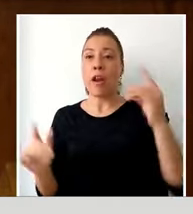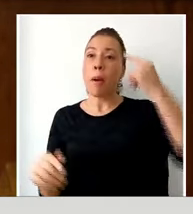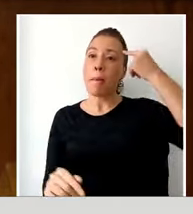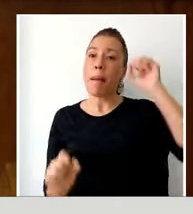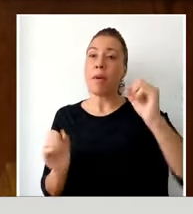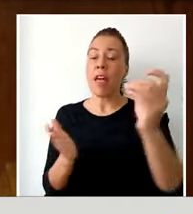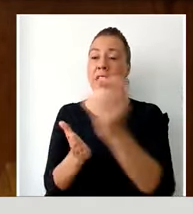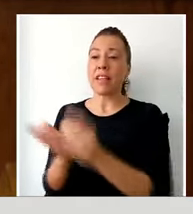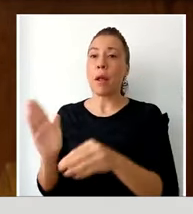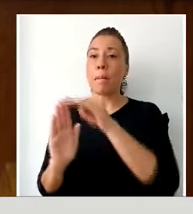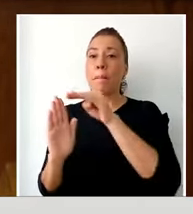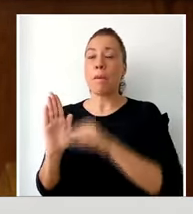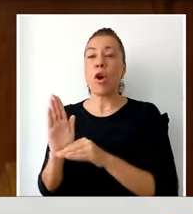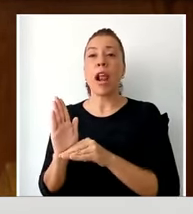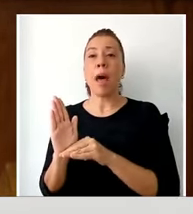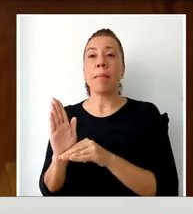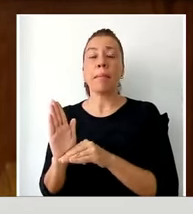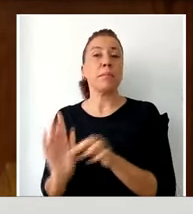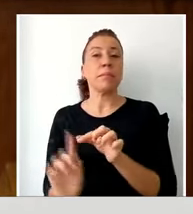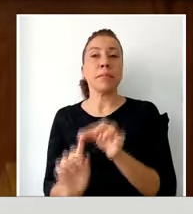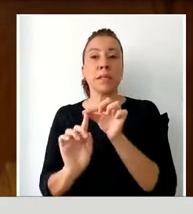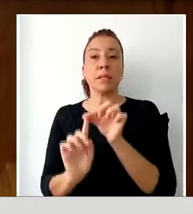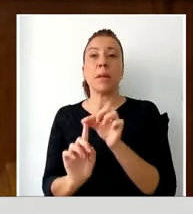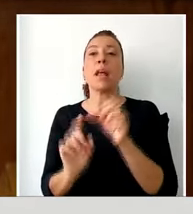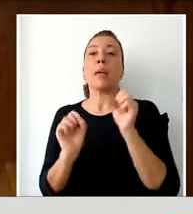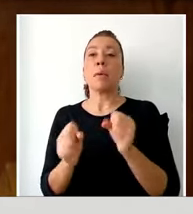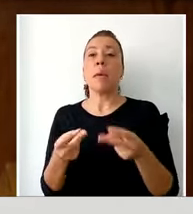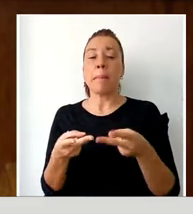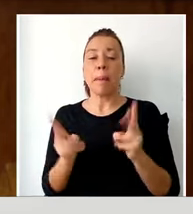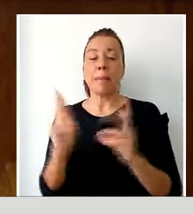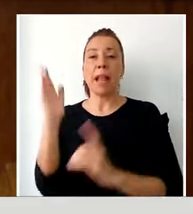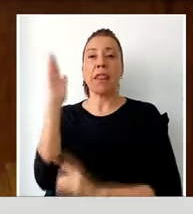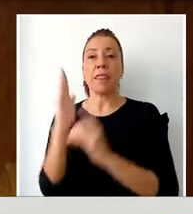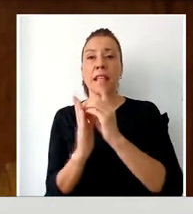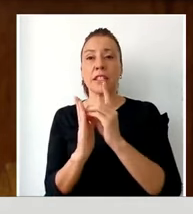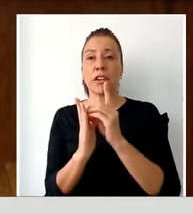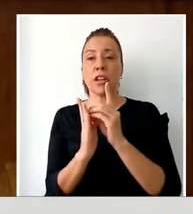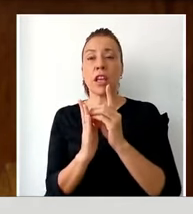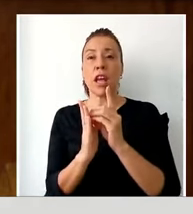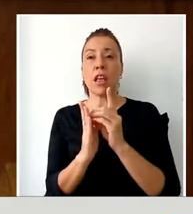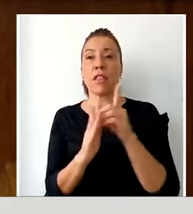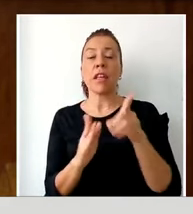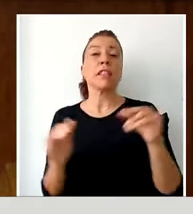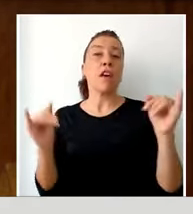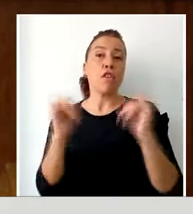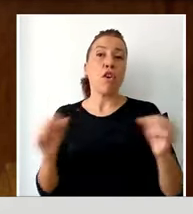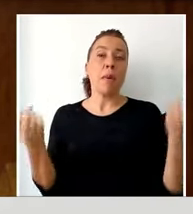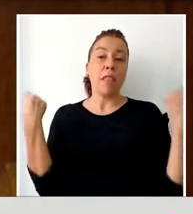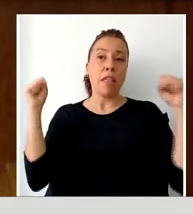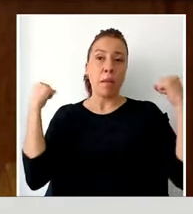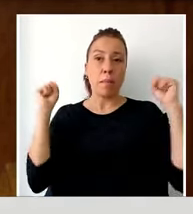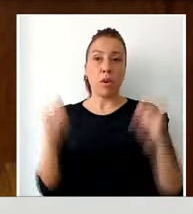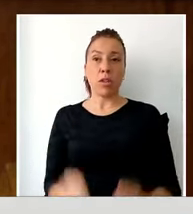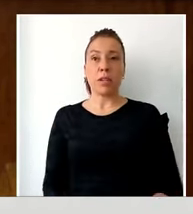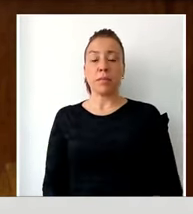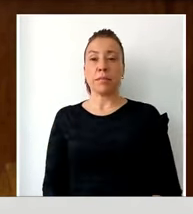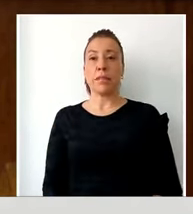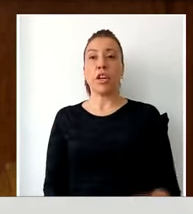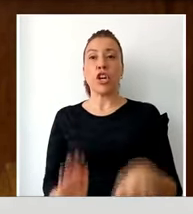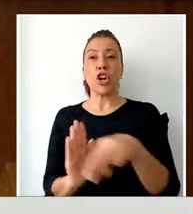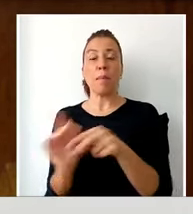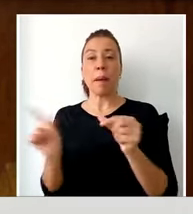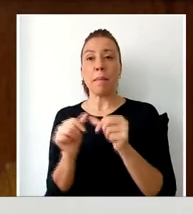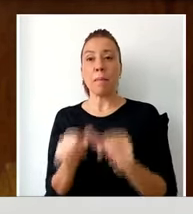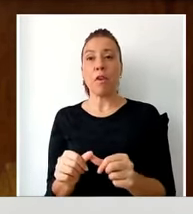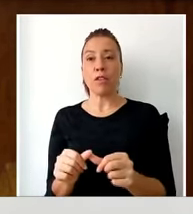presenciales que permitan el desarrollo de dicha modalidad deportiva finalmente las normas transitorias fijan